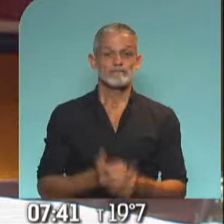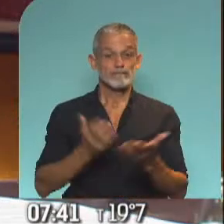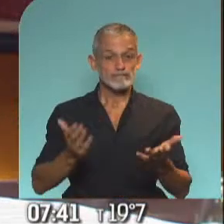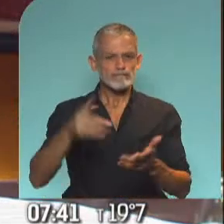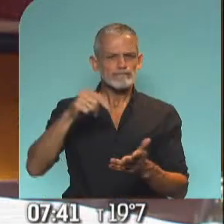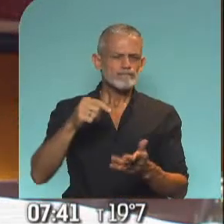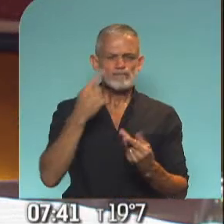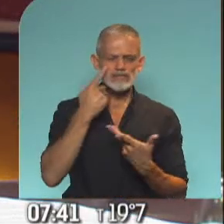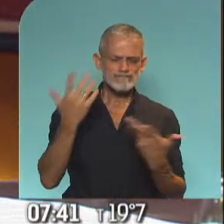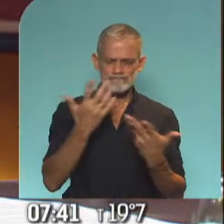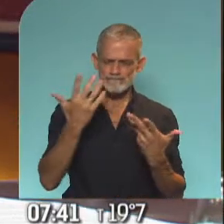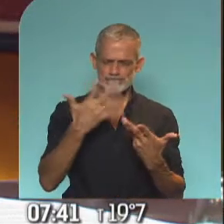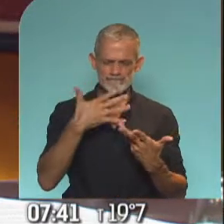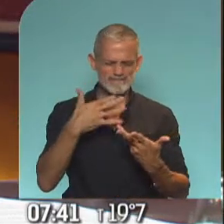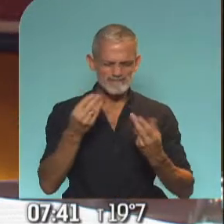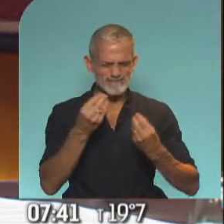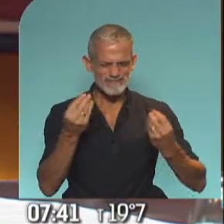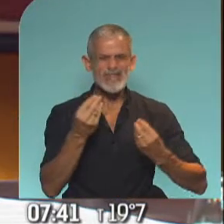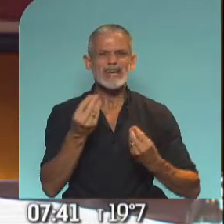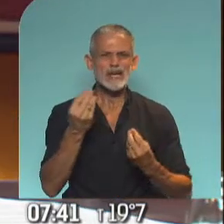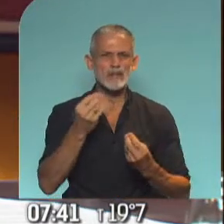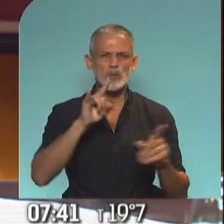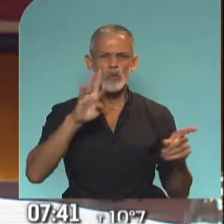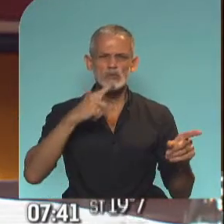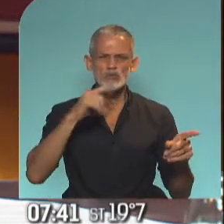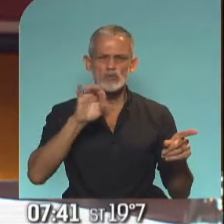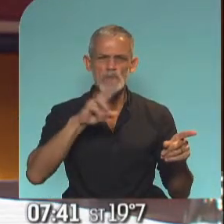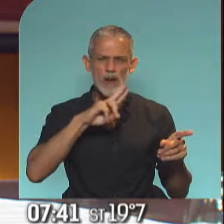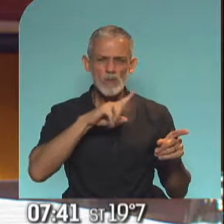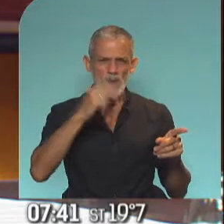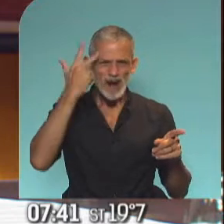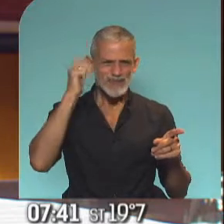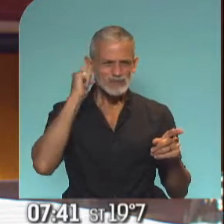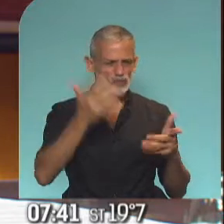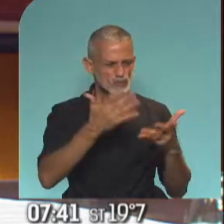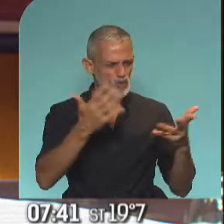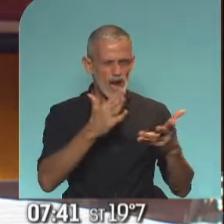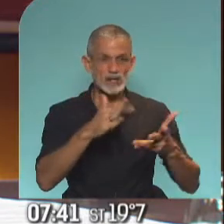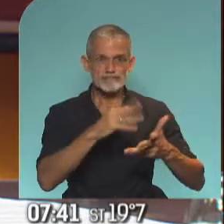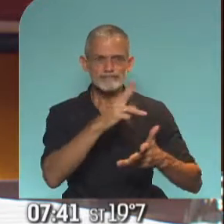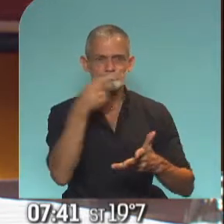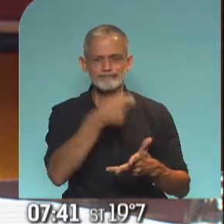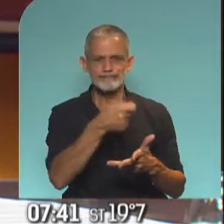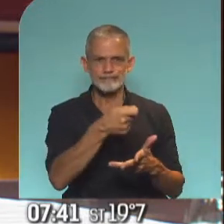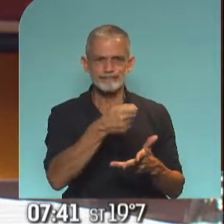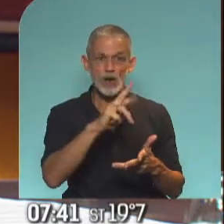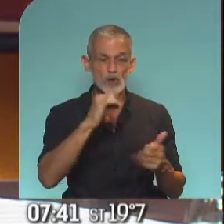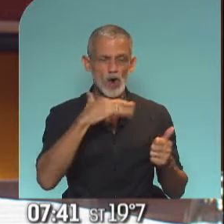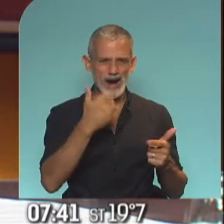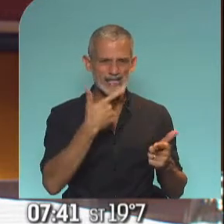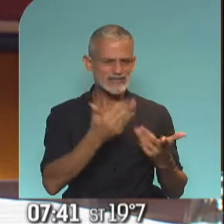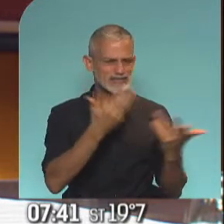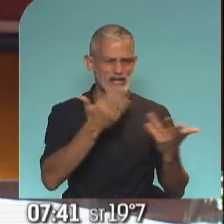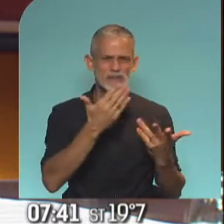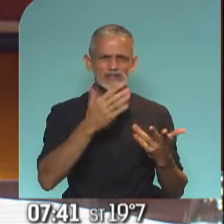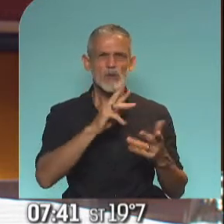entender todavía qué es lo que pasó con úrsula esta joven de 18 años asesinada en rojas también tratamos de entender qué pasa con los